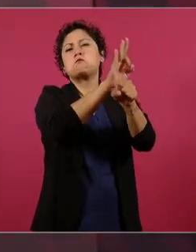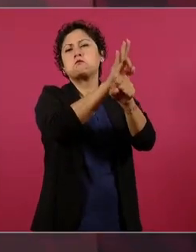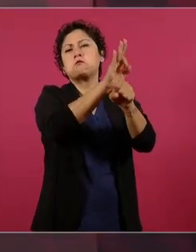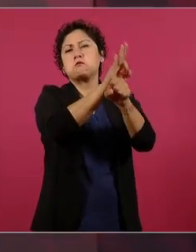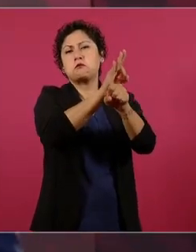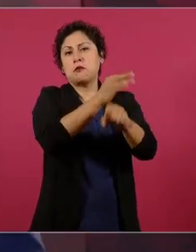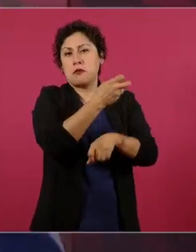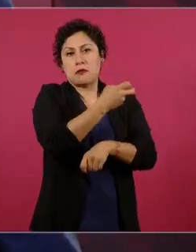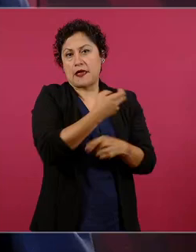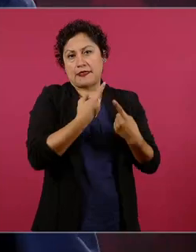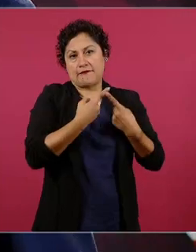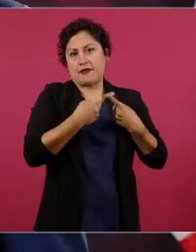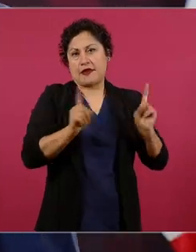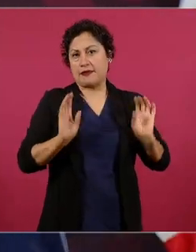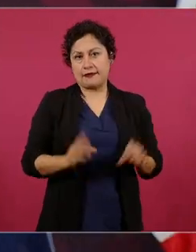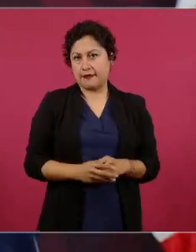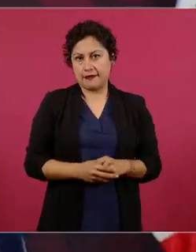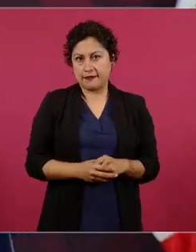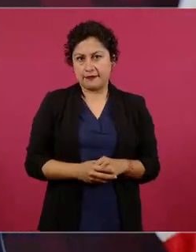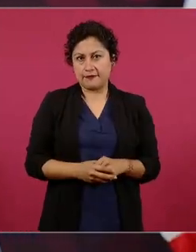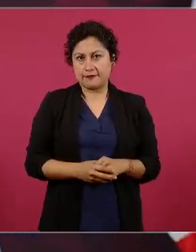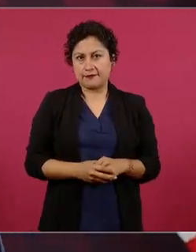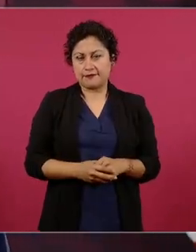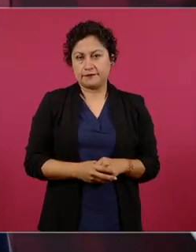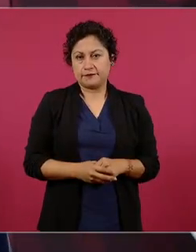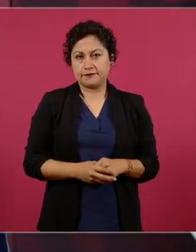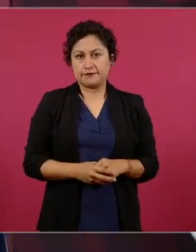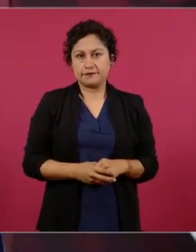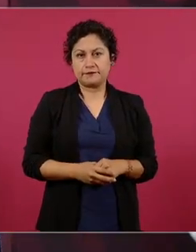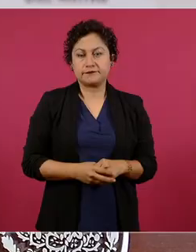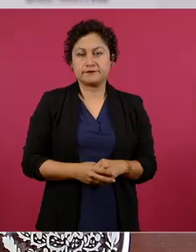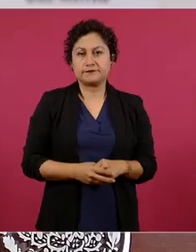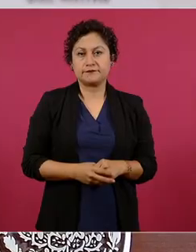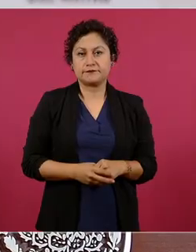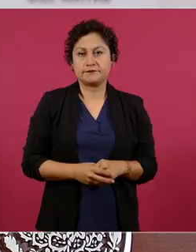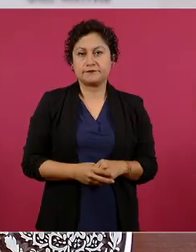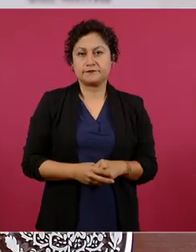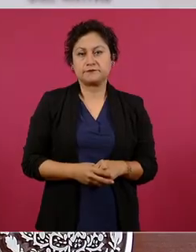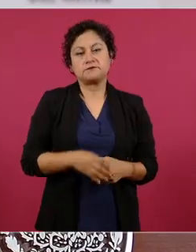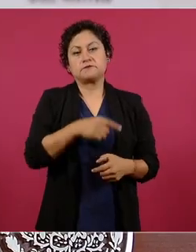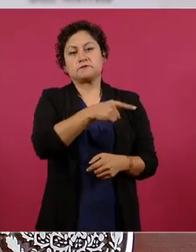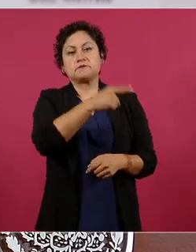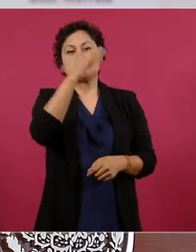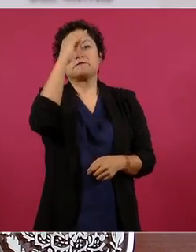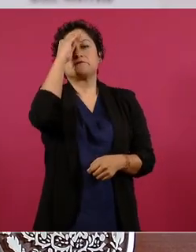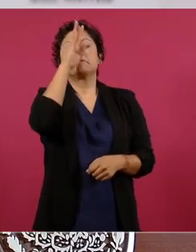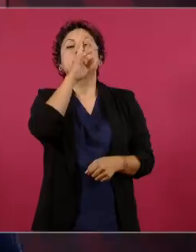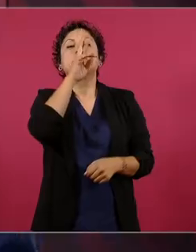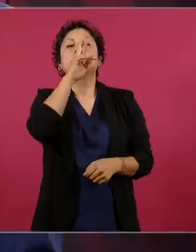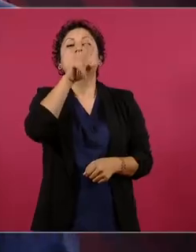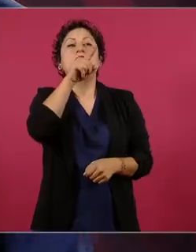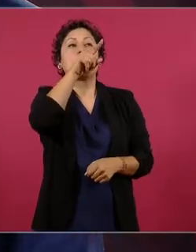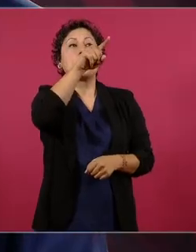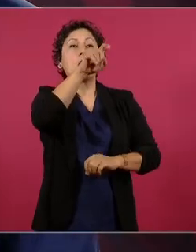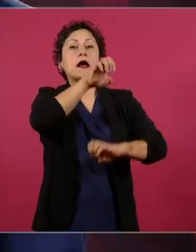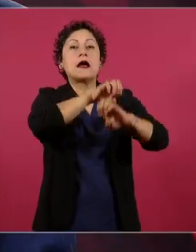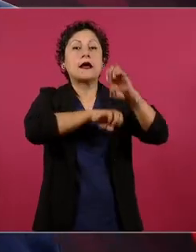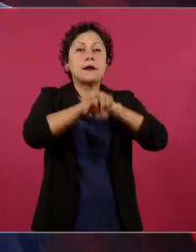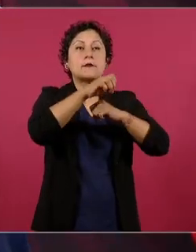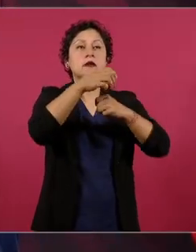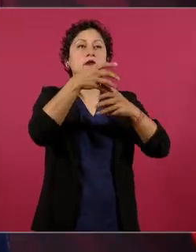Tener como hijos predilectos a los potentados no es